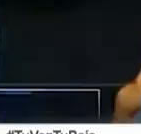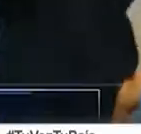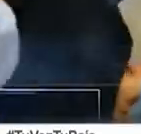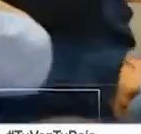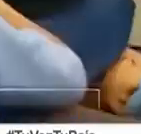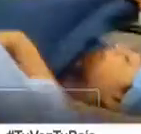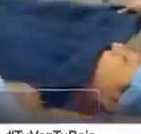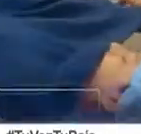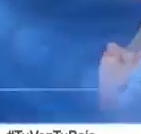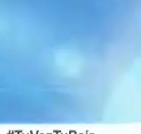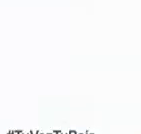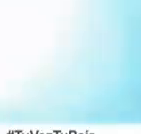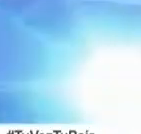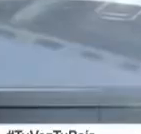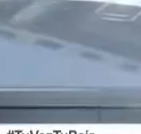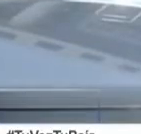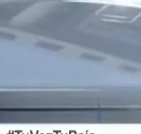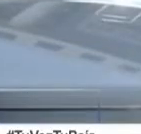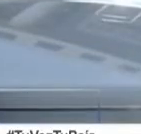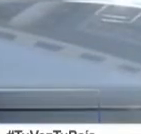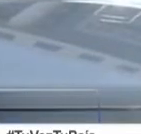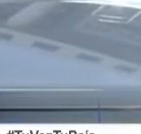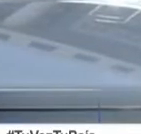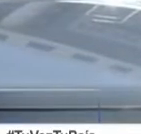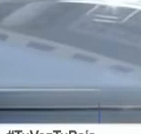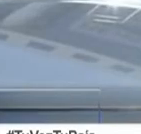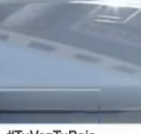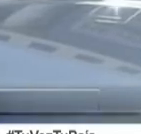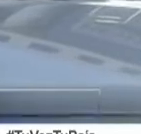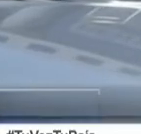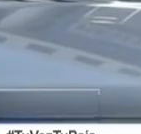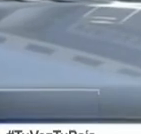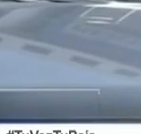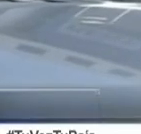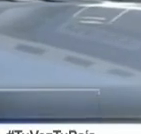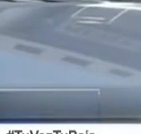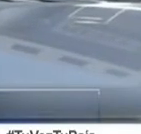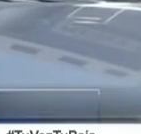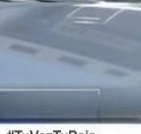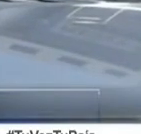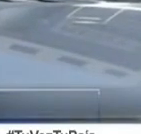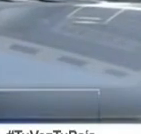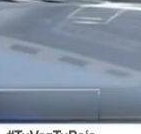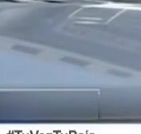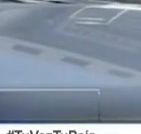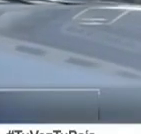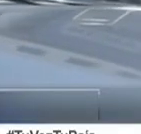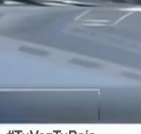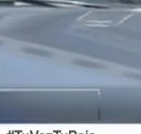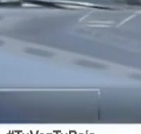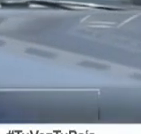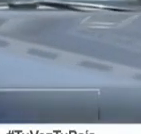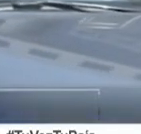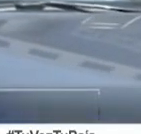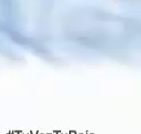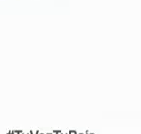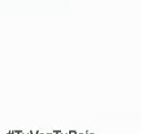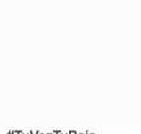equipos médicos de emergencia. Y en lo internacional, Arabia Saudí rompe un tabú al permitir conducir a las